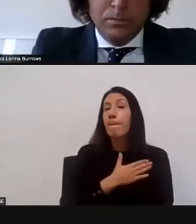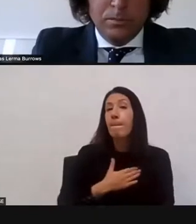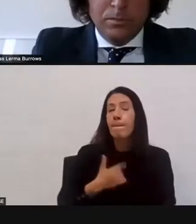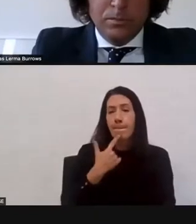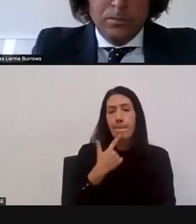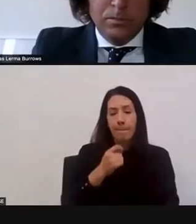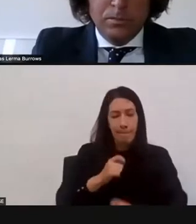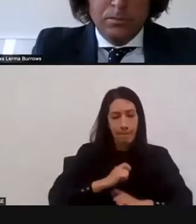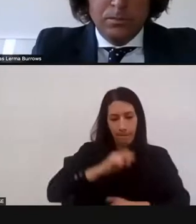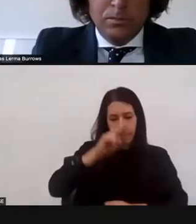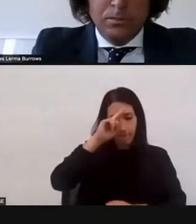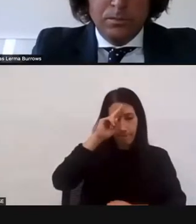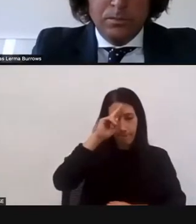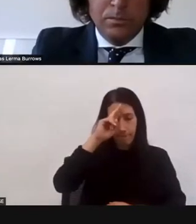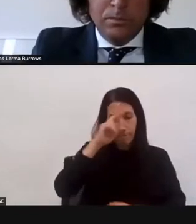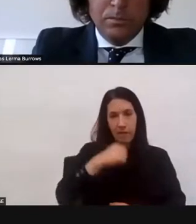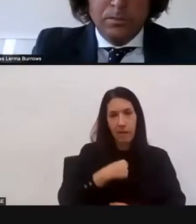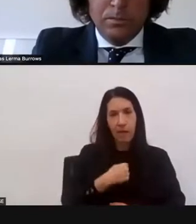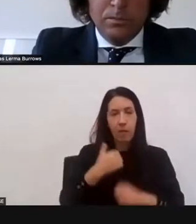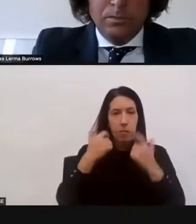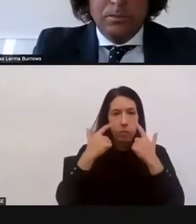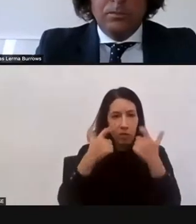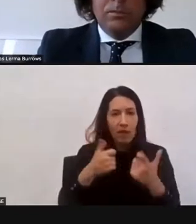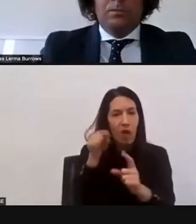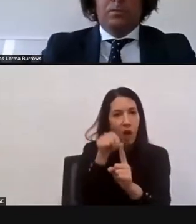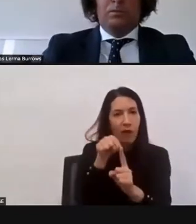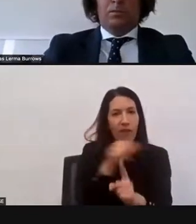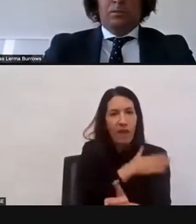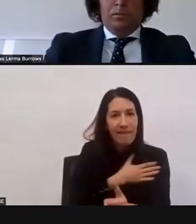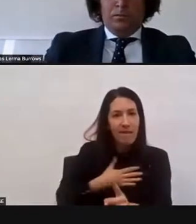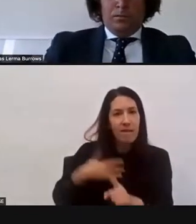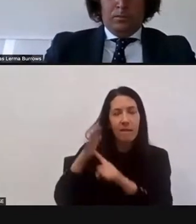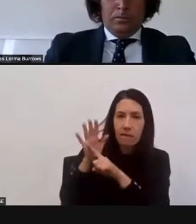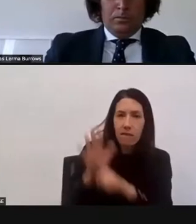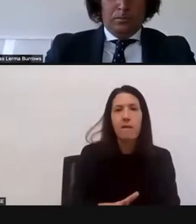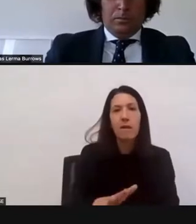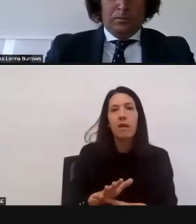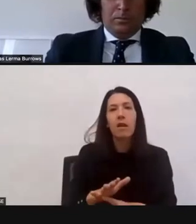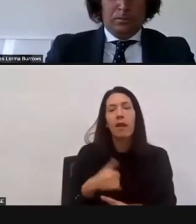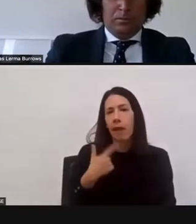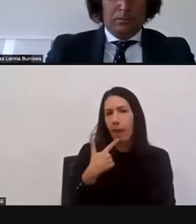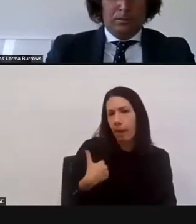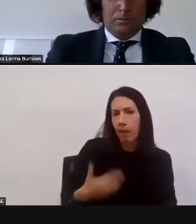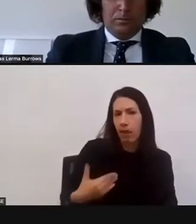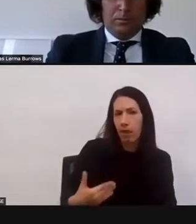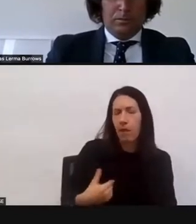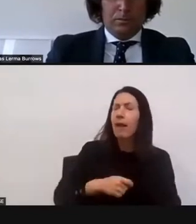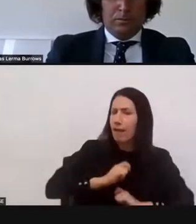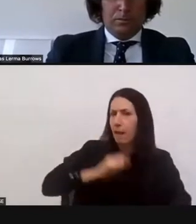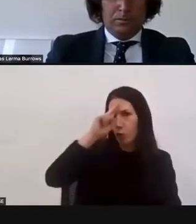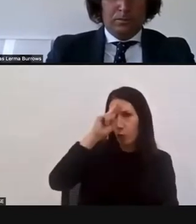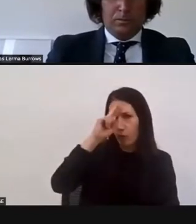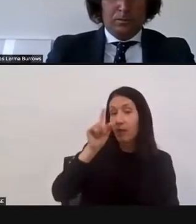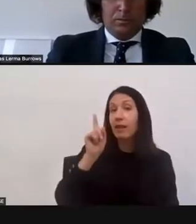ese ánimo de discriminación, y de desprecio, y por supuesto nos preocupa que